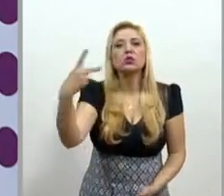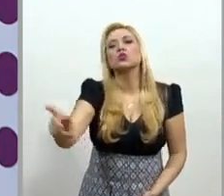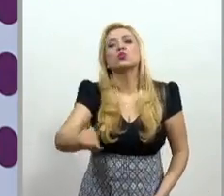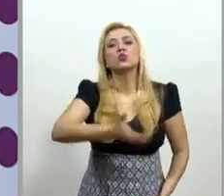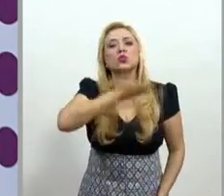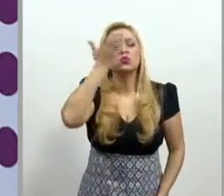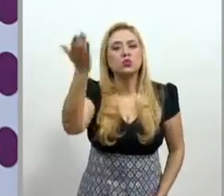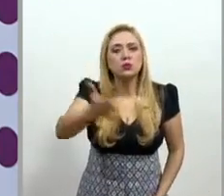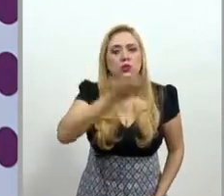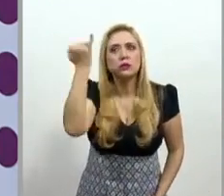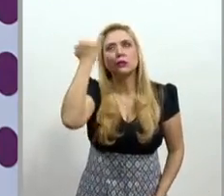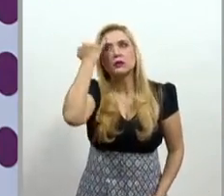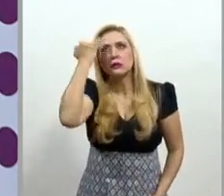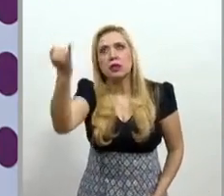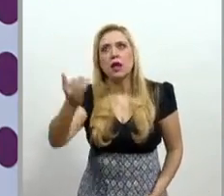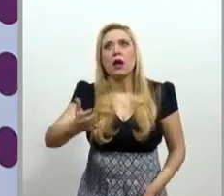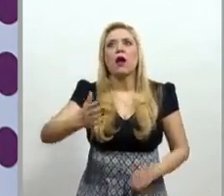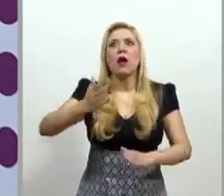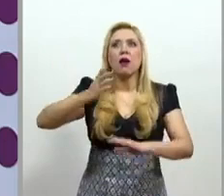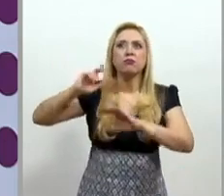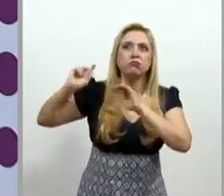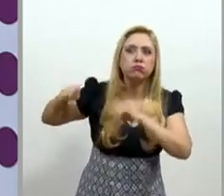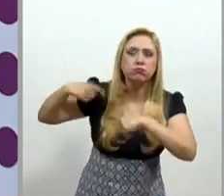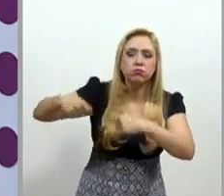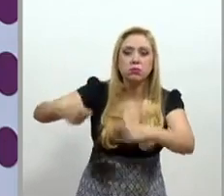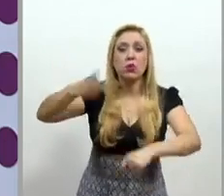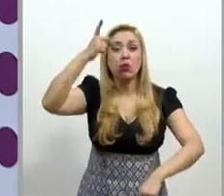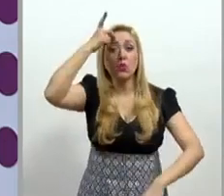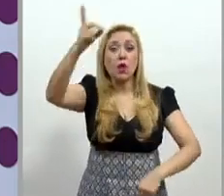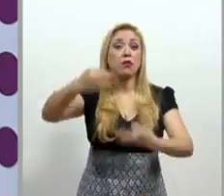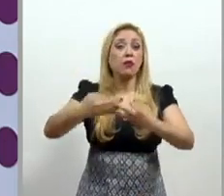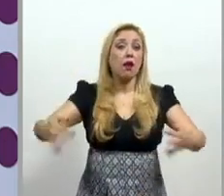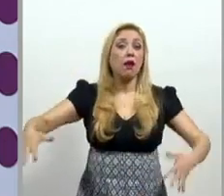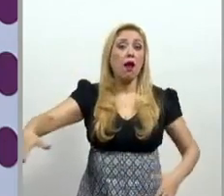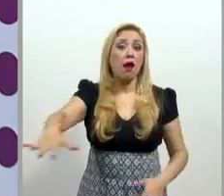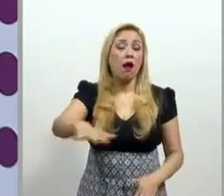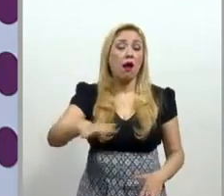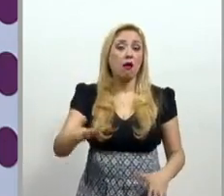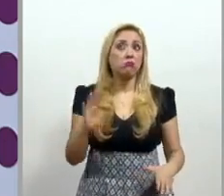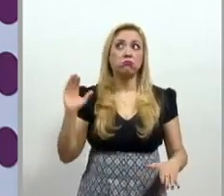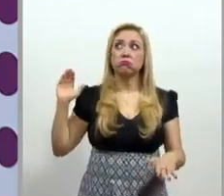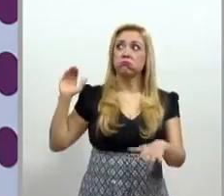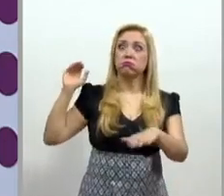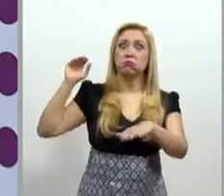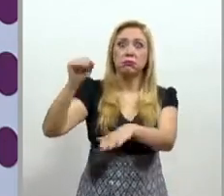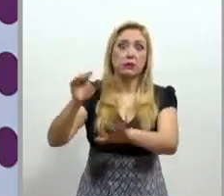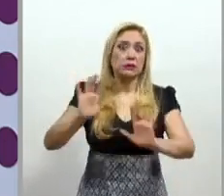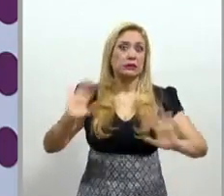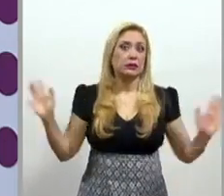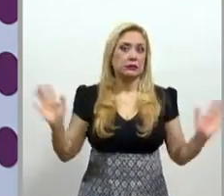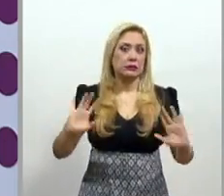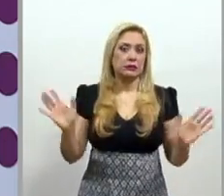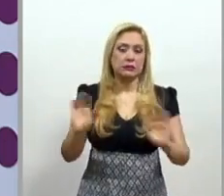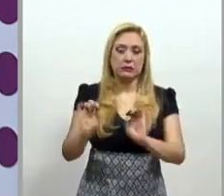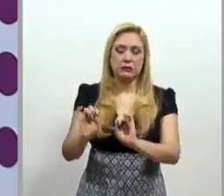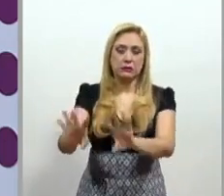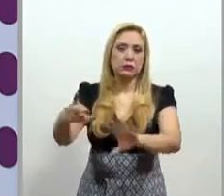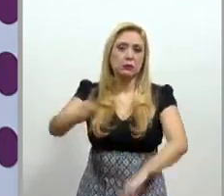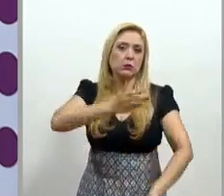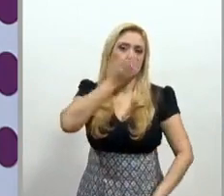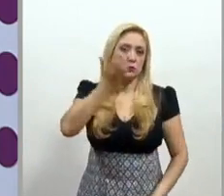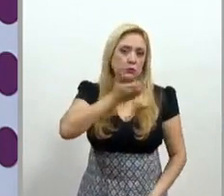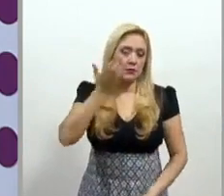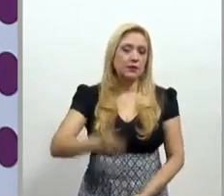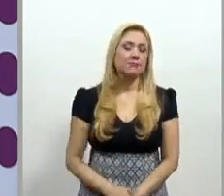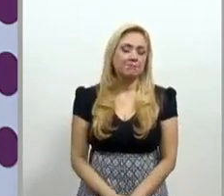esta nueva composición del derecho de propiedad en términos colectivos y en donde se inserta perfectamente el derecho humano al medio ambiente.